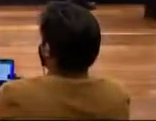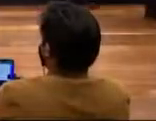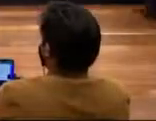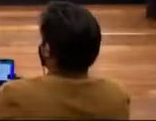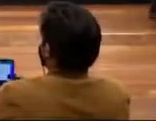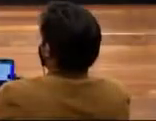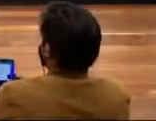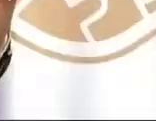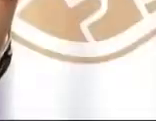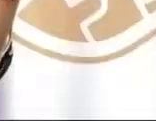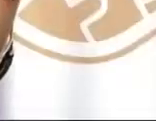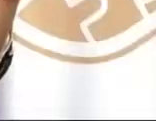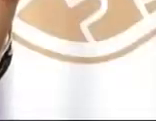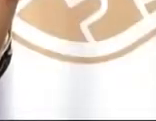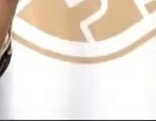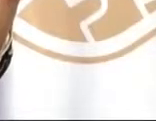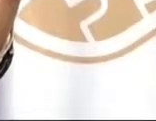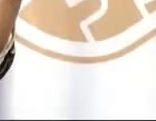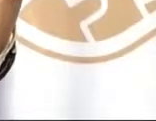Dos cosas, no vino Carlos